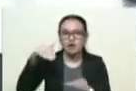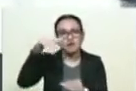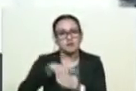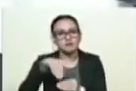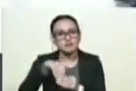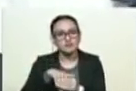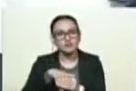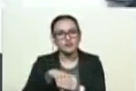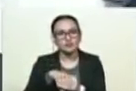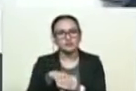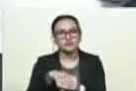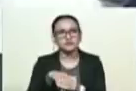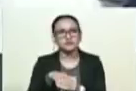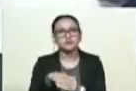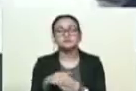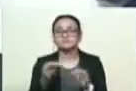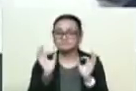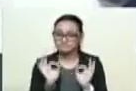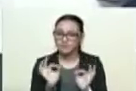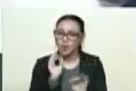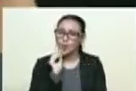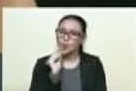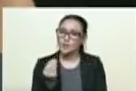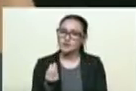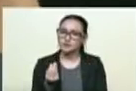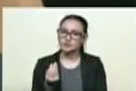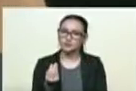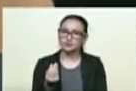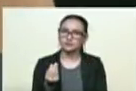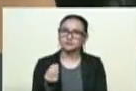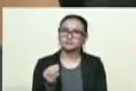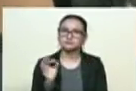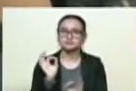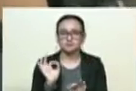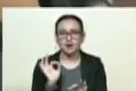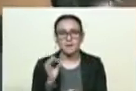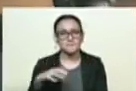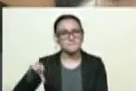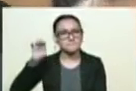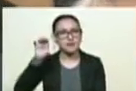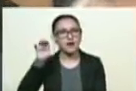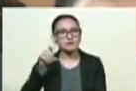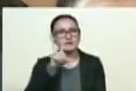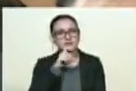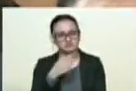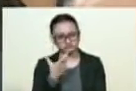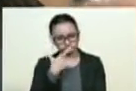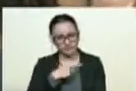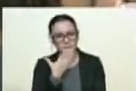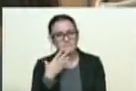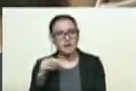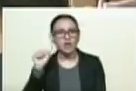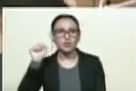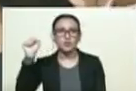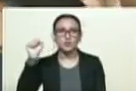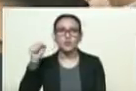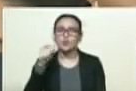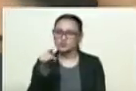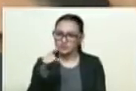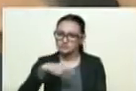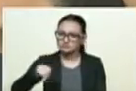elecciones por el candidato de la juventud, por el candidato de la patria, Nicolás Maduro Moros? ¿Juran